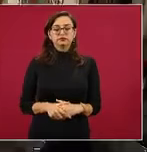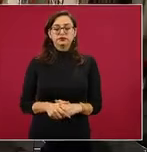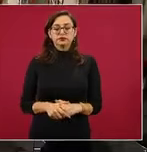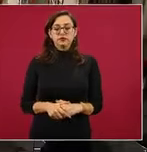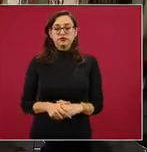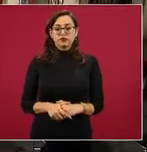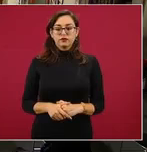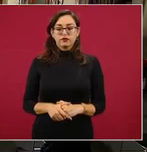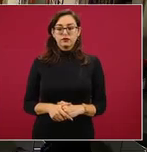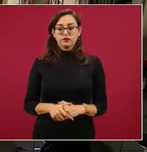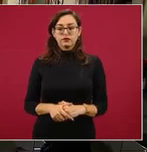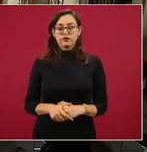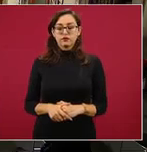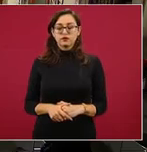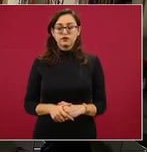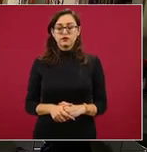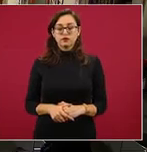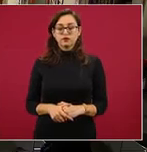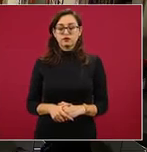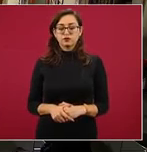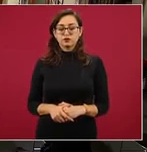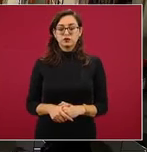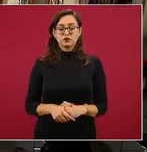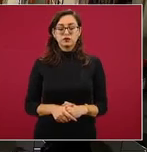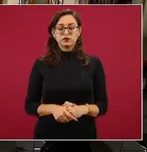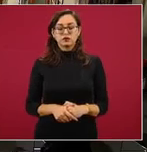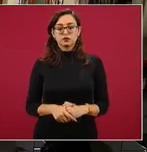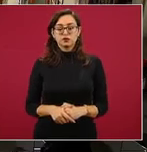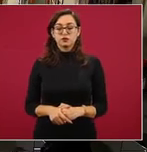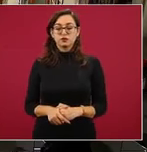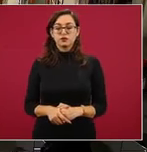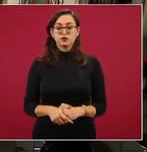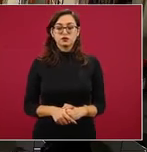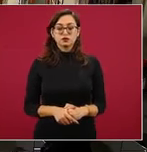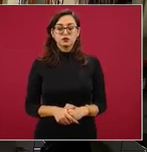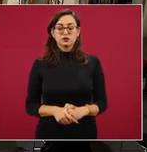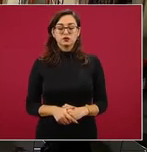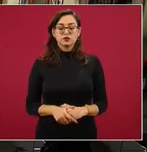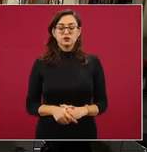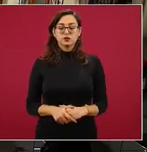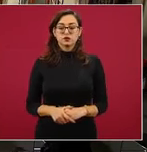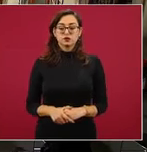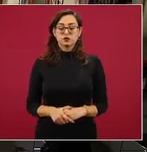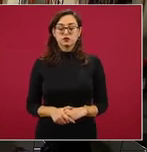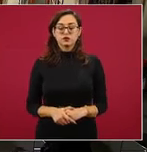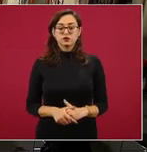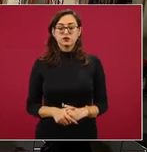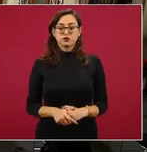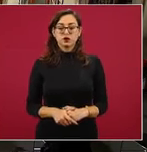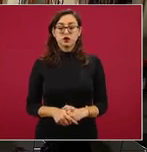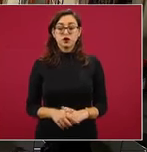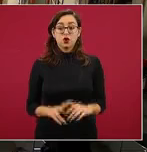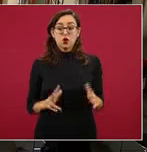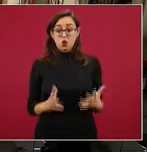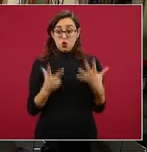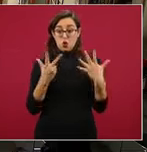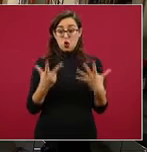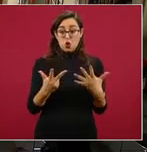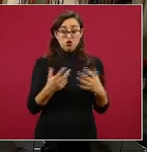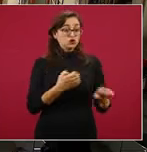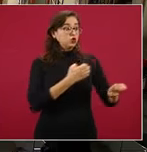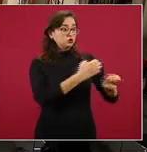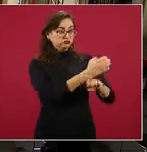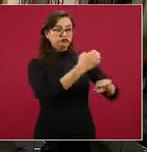detectados. Son 8 entidades federativas en las que se ha detectado